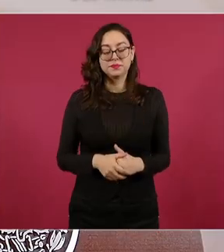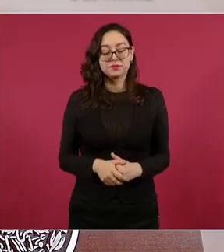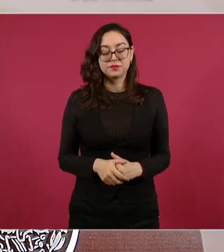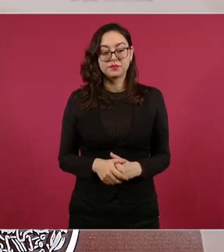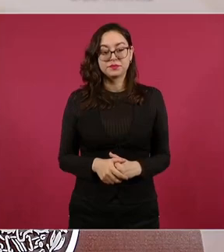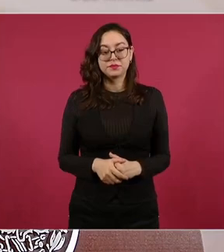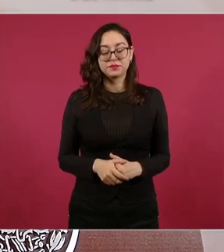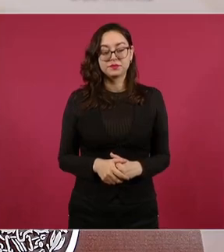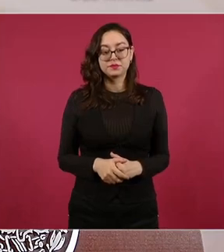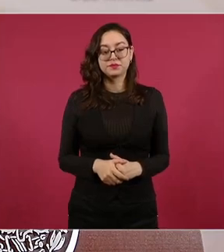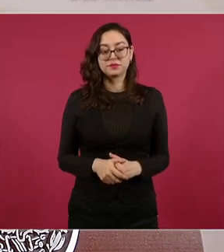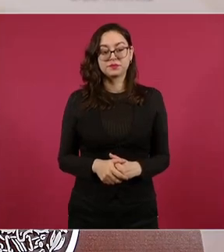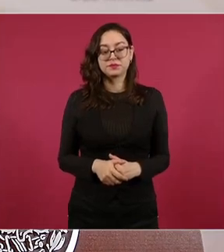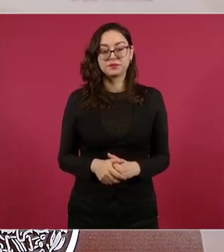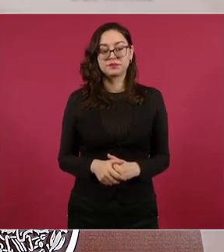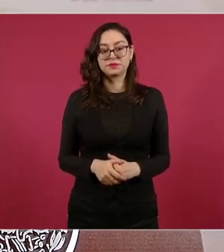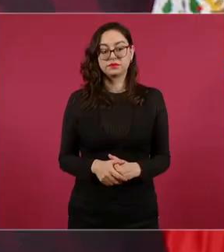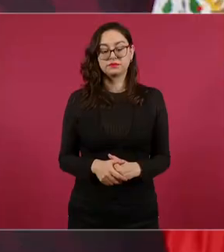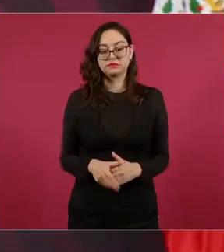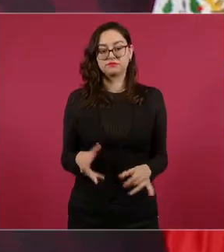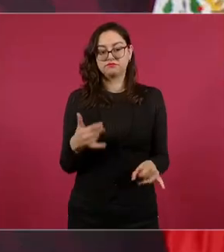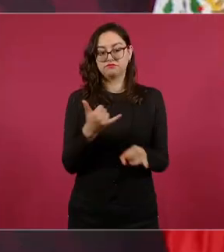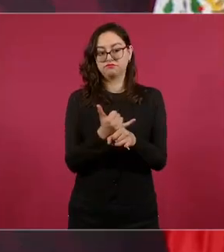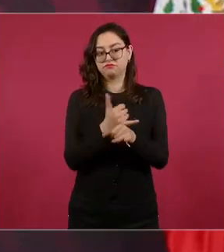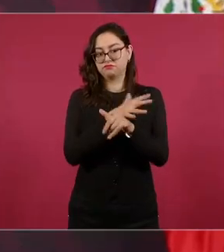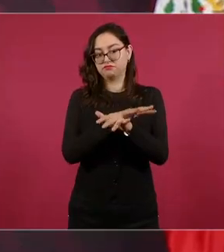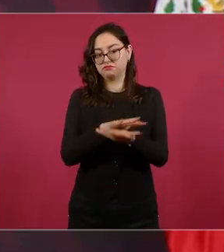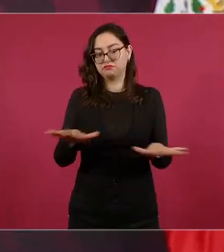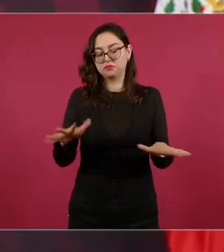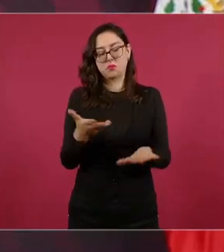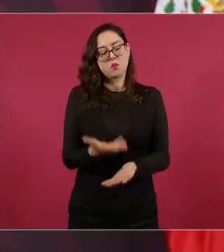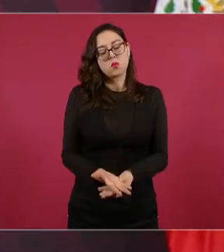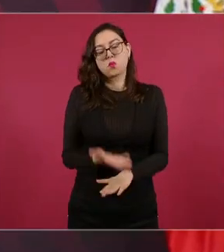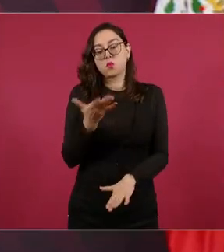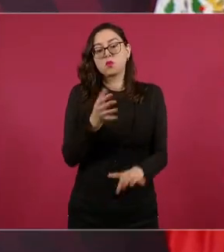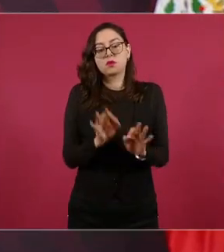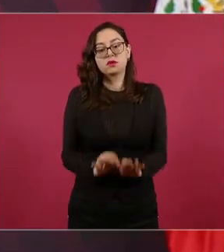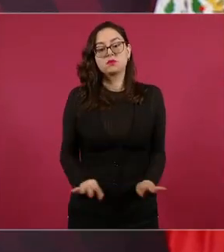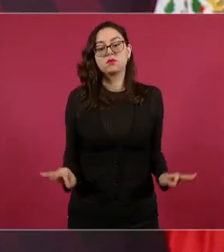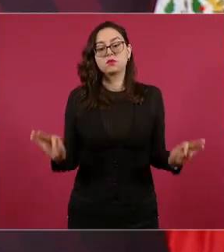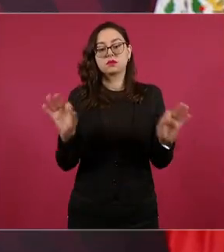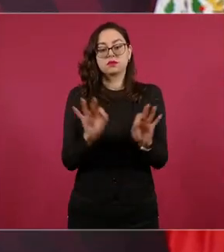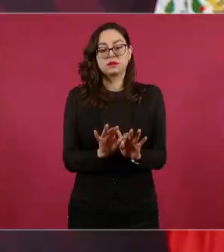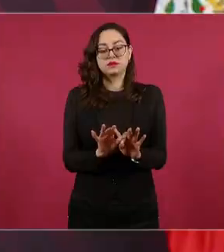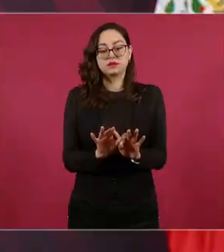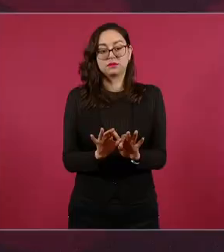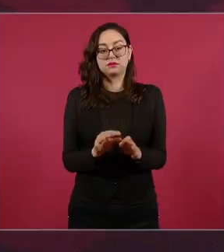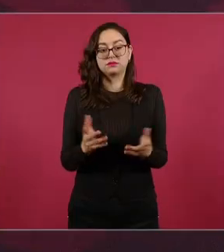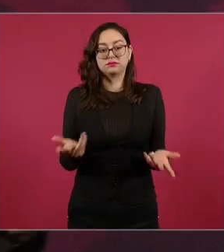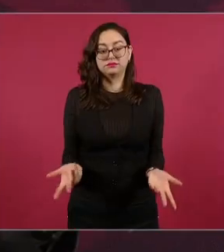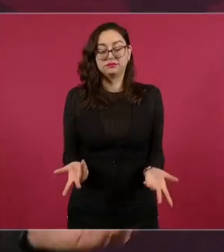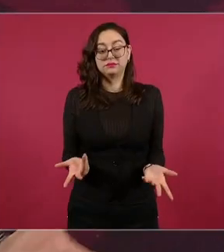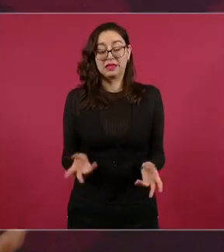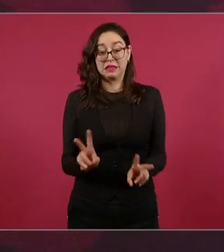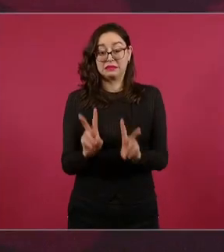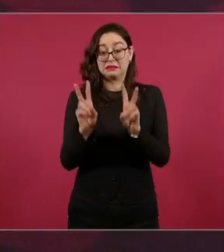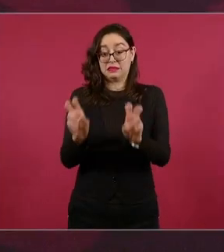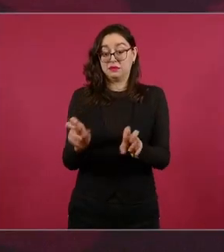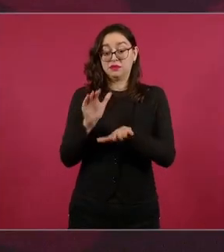Es importantísima la información. Y ni modo que van a escuchar esto de la salud